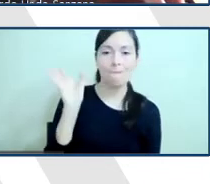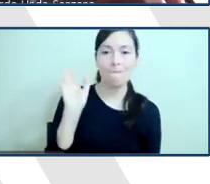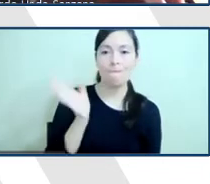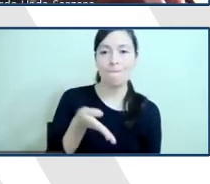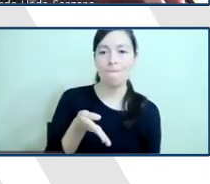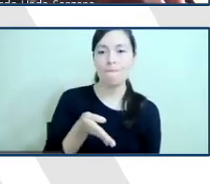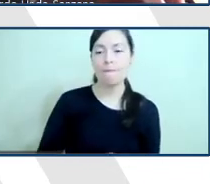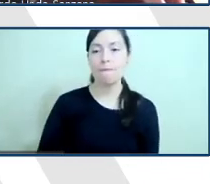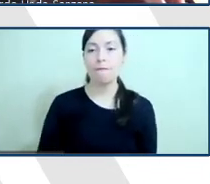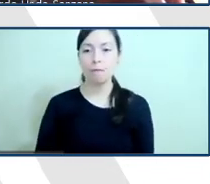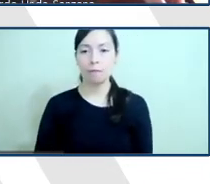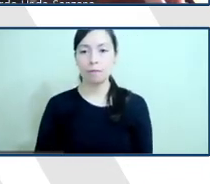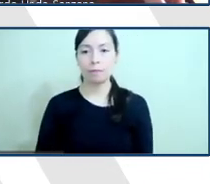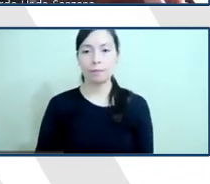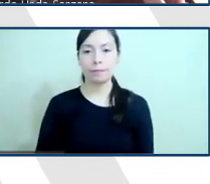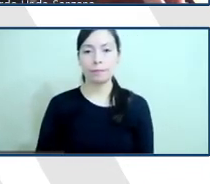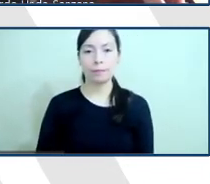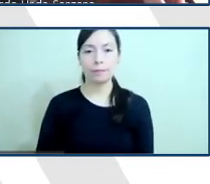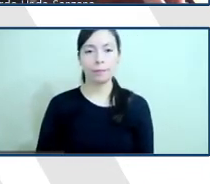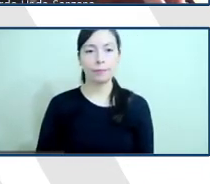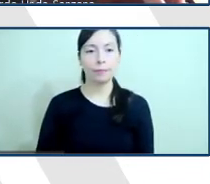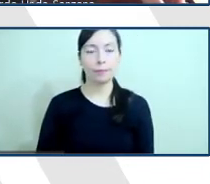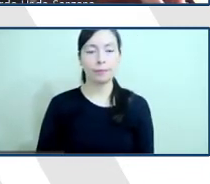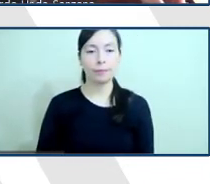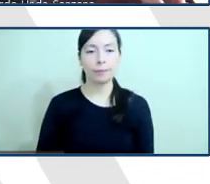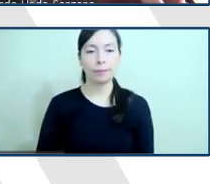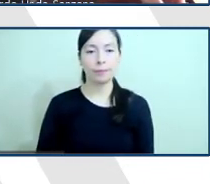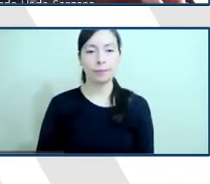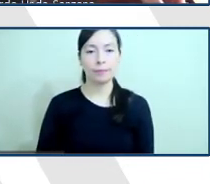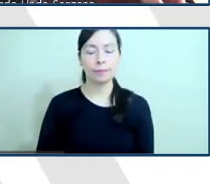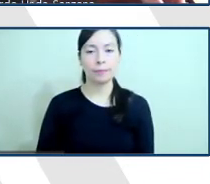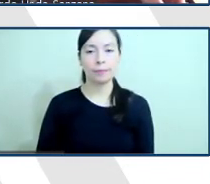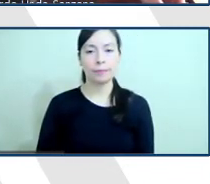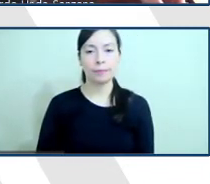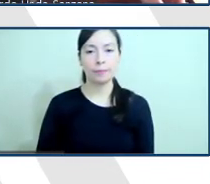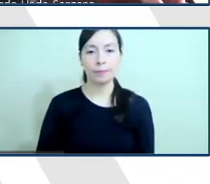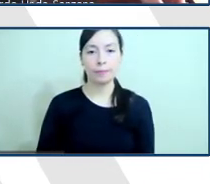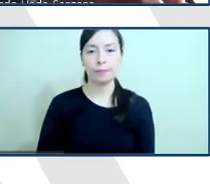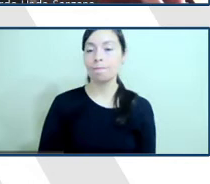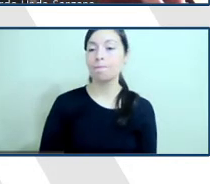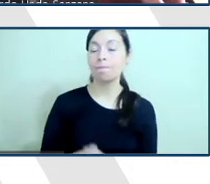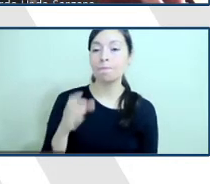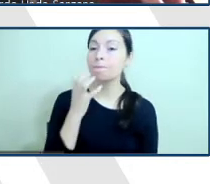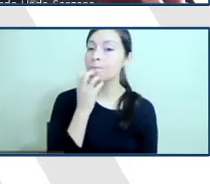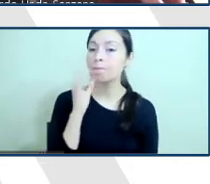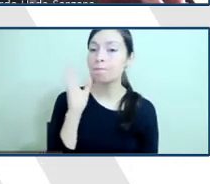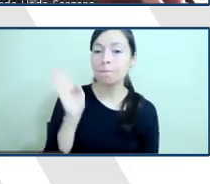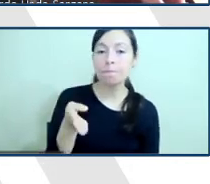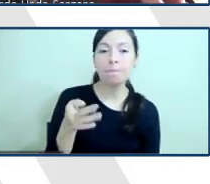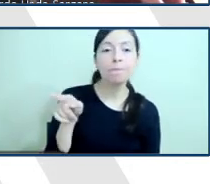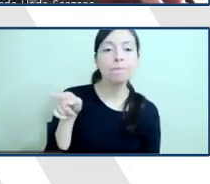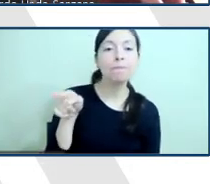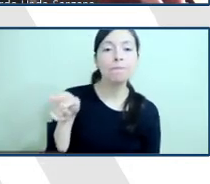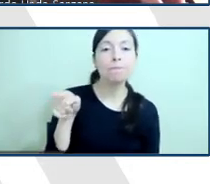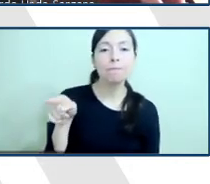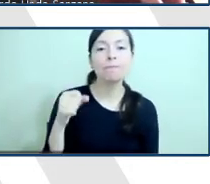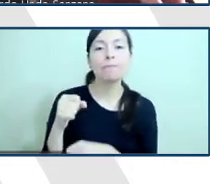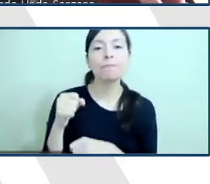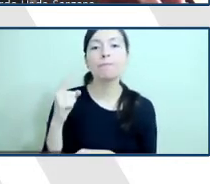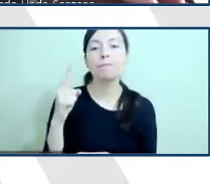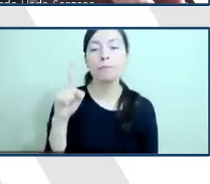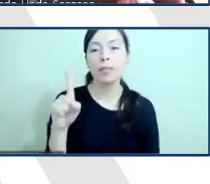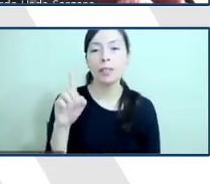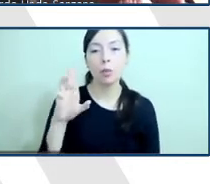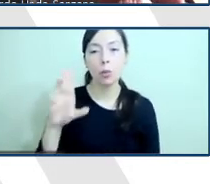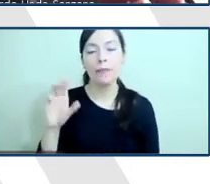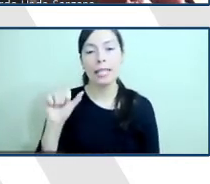Sorry, pensé que estaba destacado ahí. Y fue decomisionada el 28 de julio de 1963,